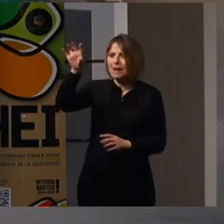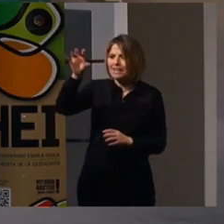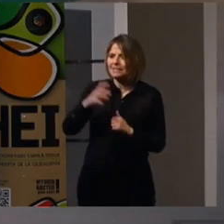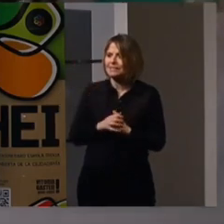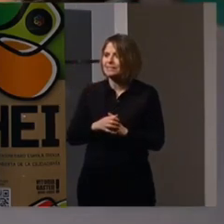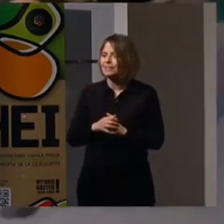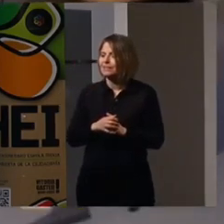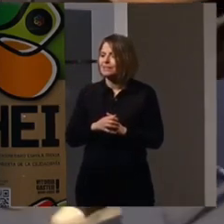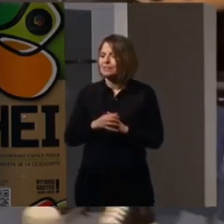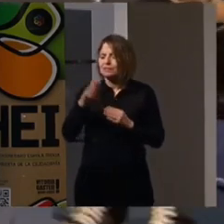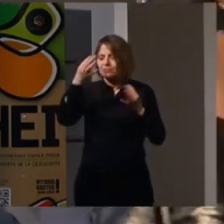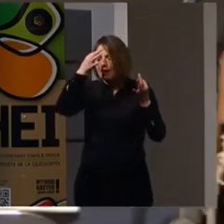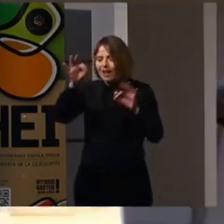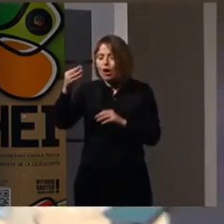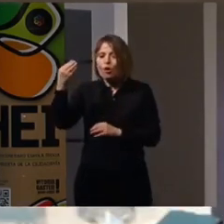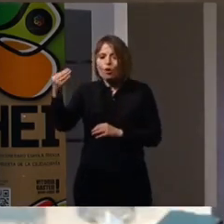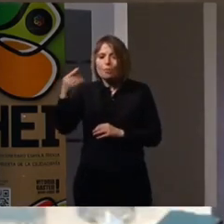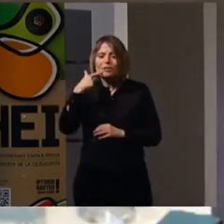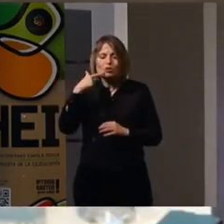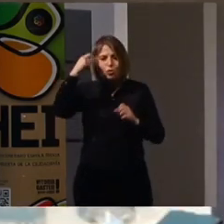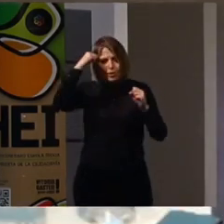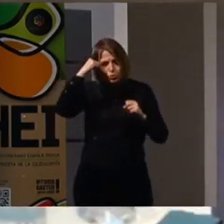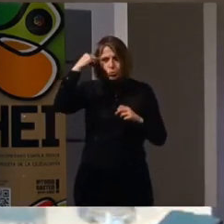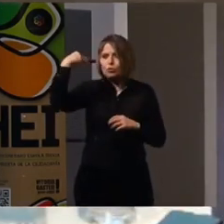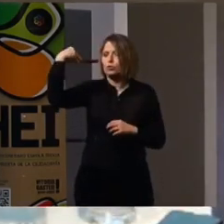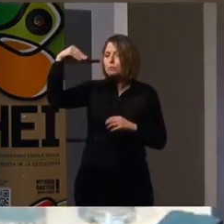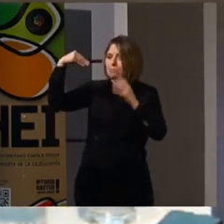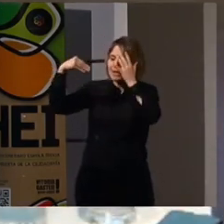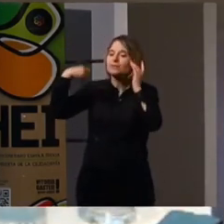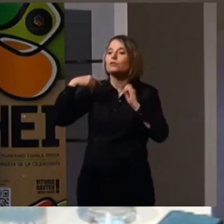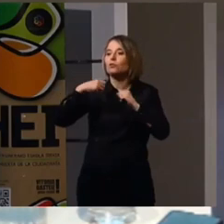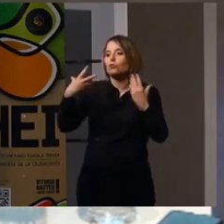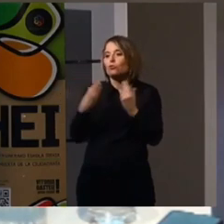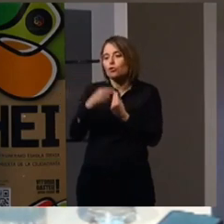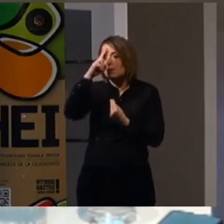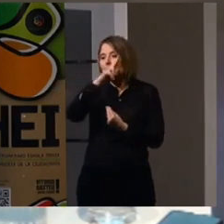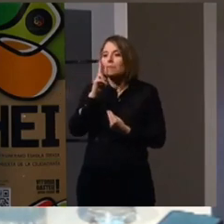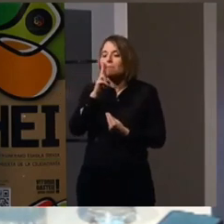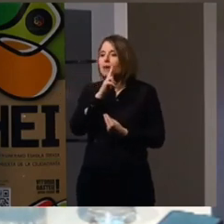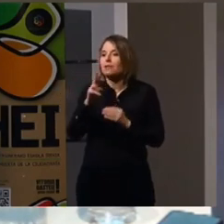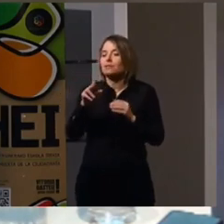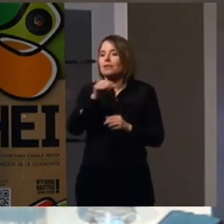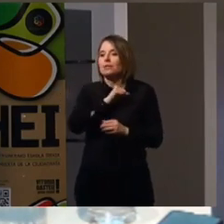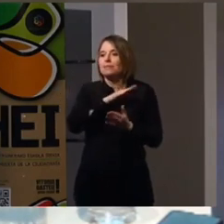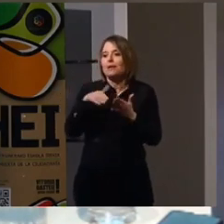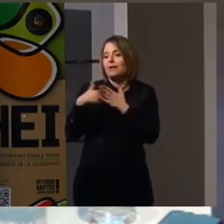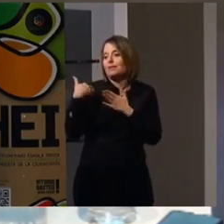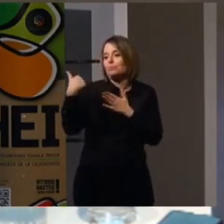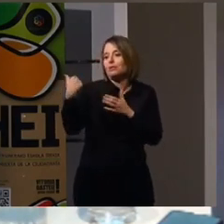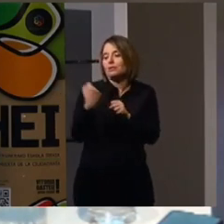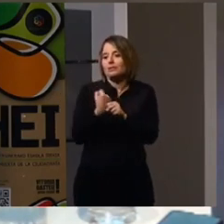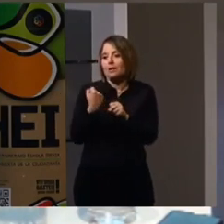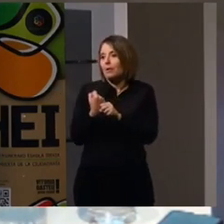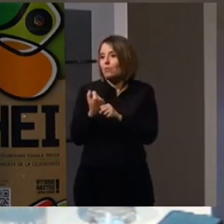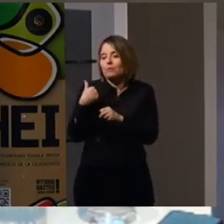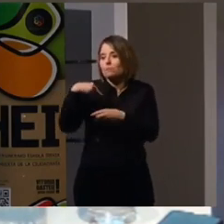me da coraje cómo tratan los jóvenes, porque aquí una con sus estudios, su máster, viven en casa con sus padres a la espera de tener un trabajo, pero parece que no hay hueco